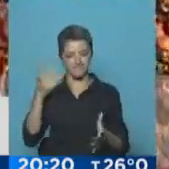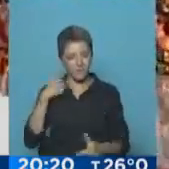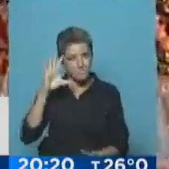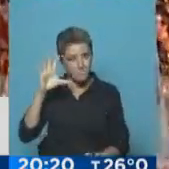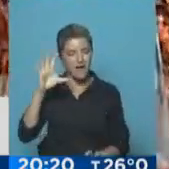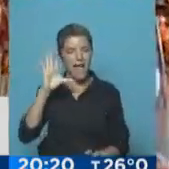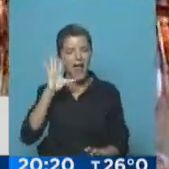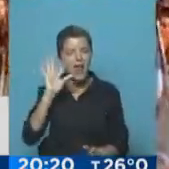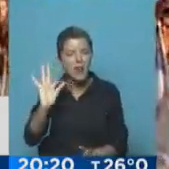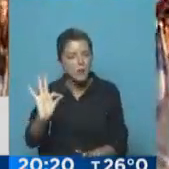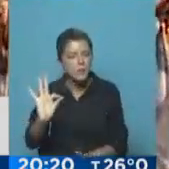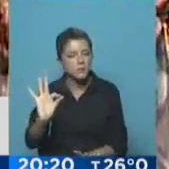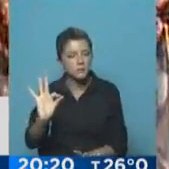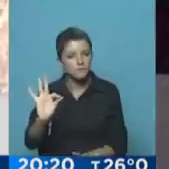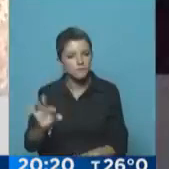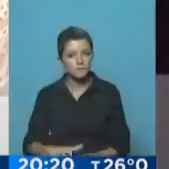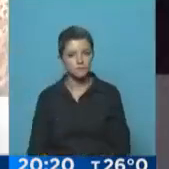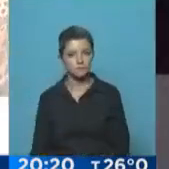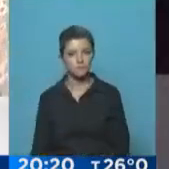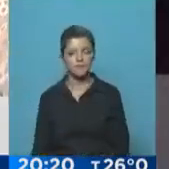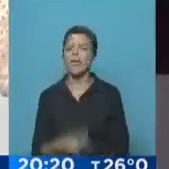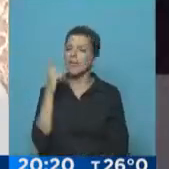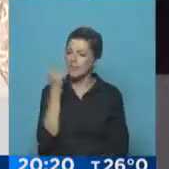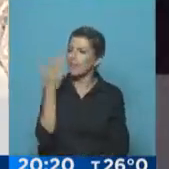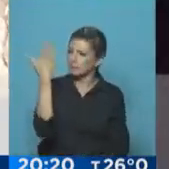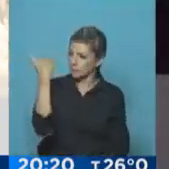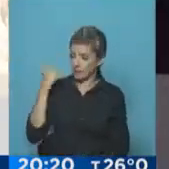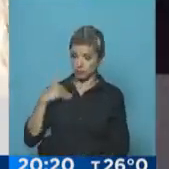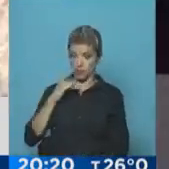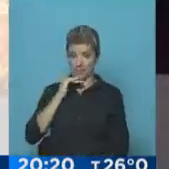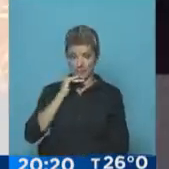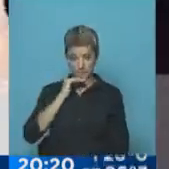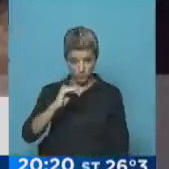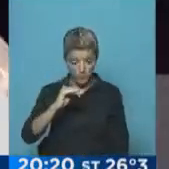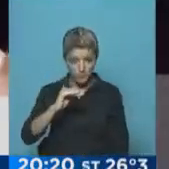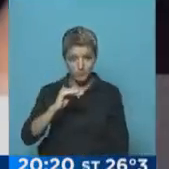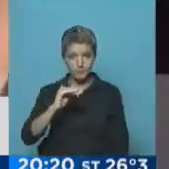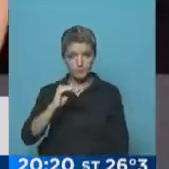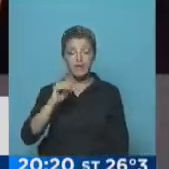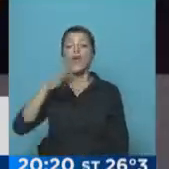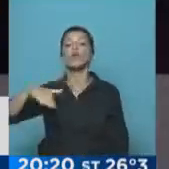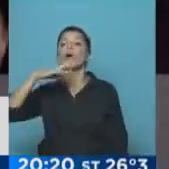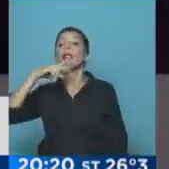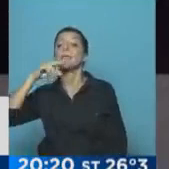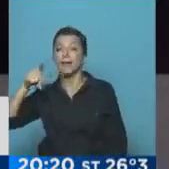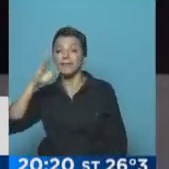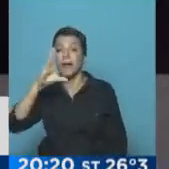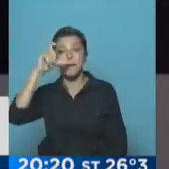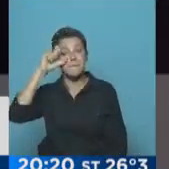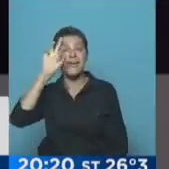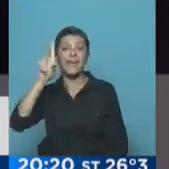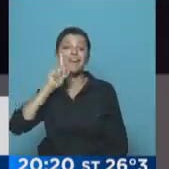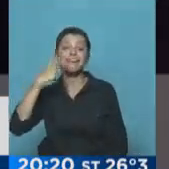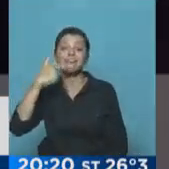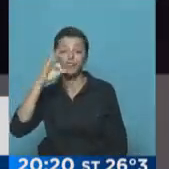ahí me acordé de algo que dije hace unos días en La Plata, en Berisso, para ser más precisos, cuando me